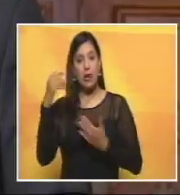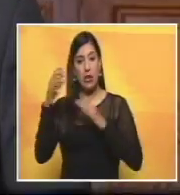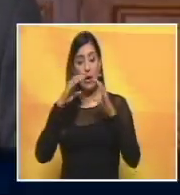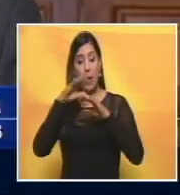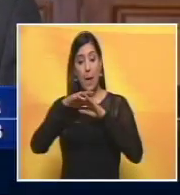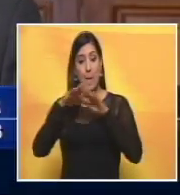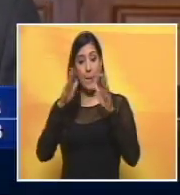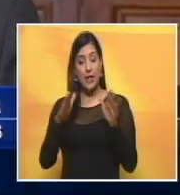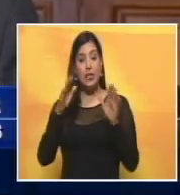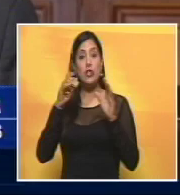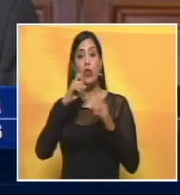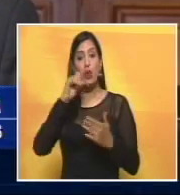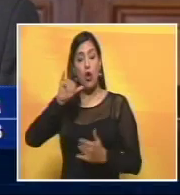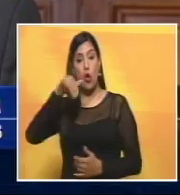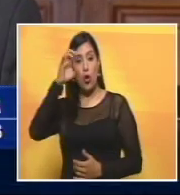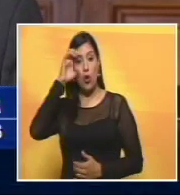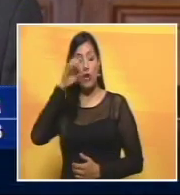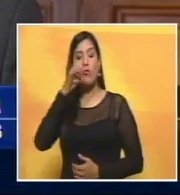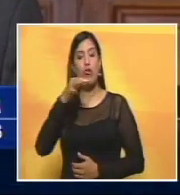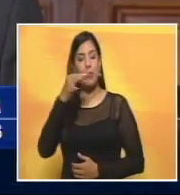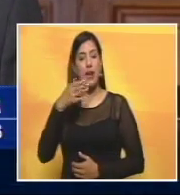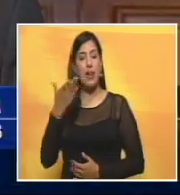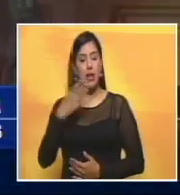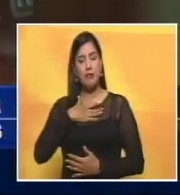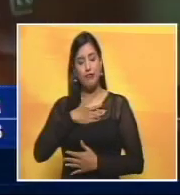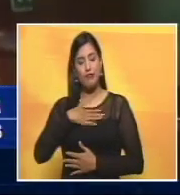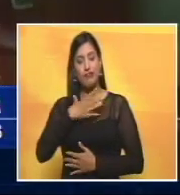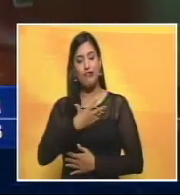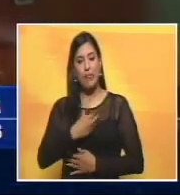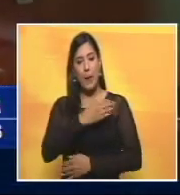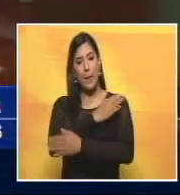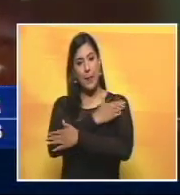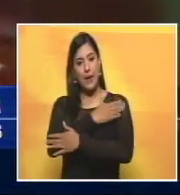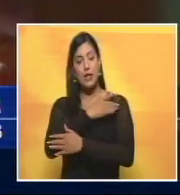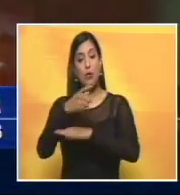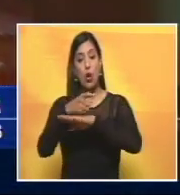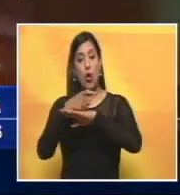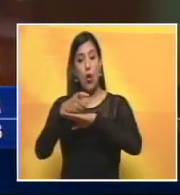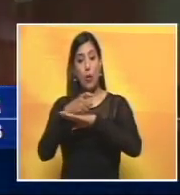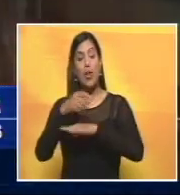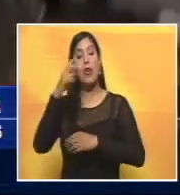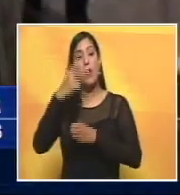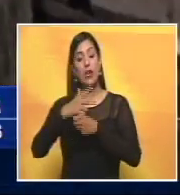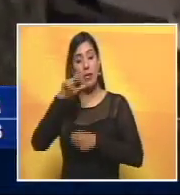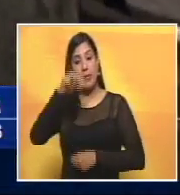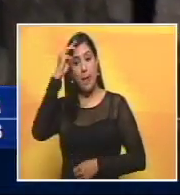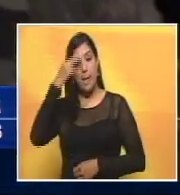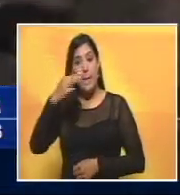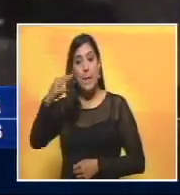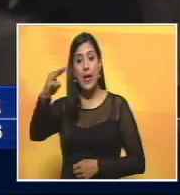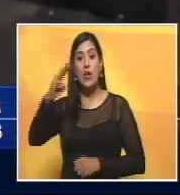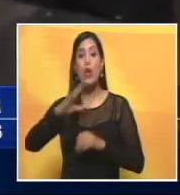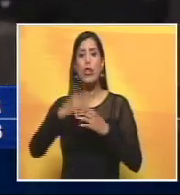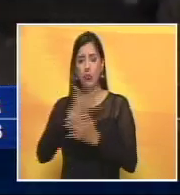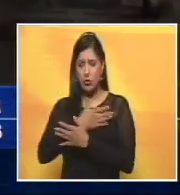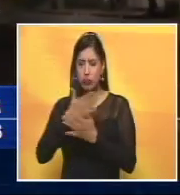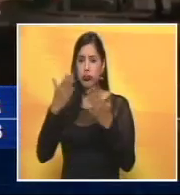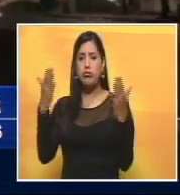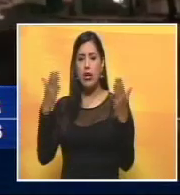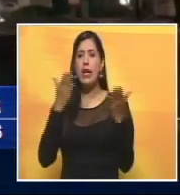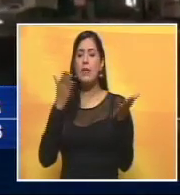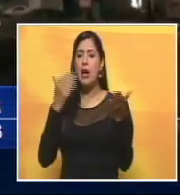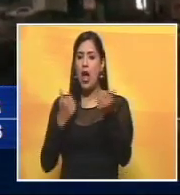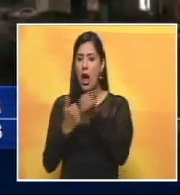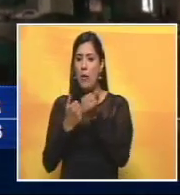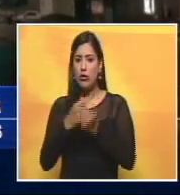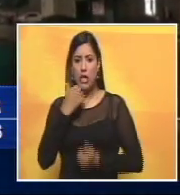el ministro de Relaciones Exteriores, Jorge Arreaza, expresó su condolencia a los gobiernos de México y Guatemala. Igualmente manifestó su disposición a prestar